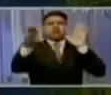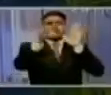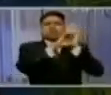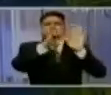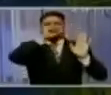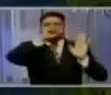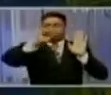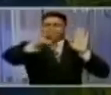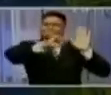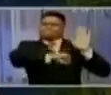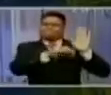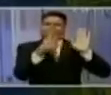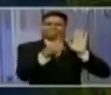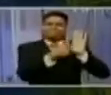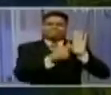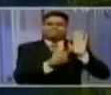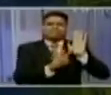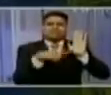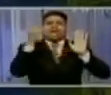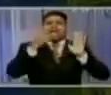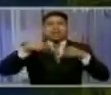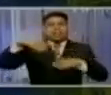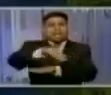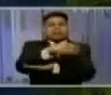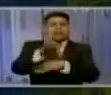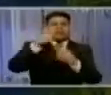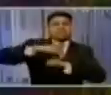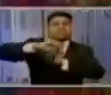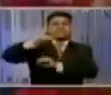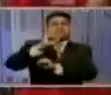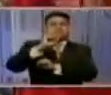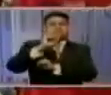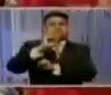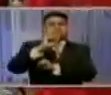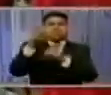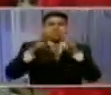constitucionalista, en la calle defendiendo la paz, la constitución.